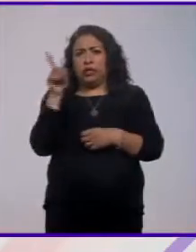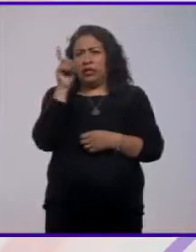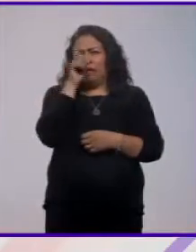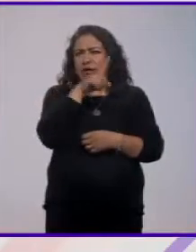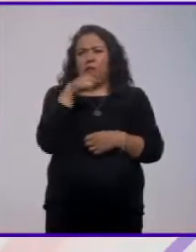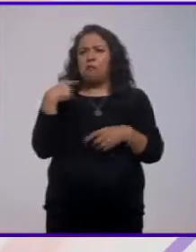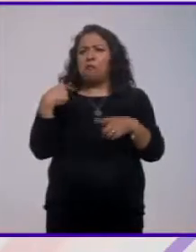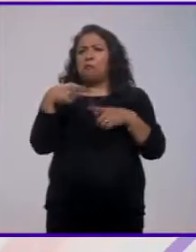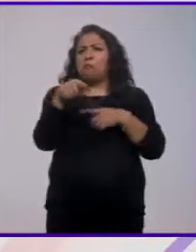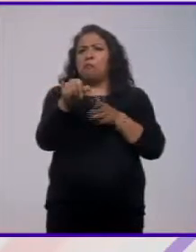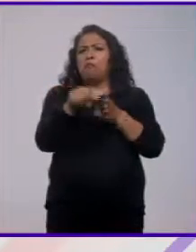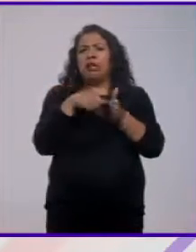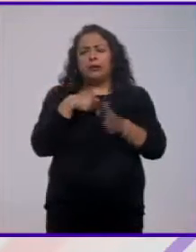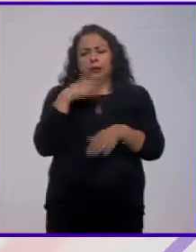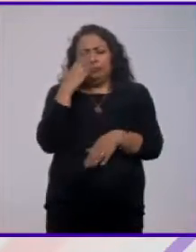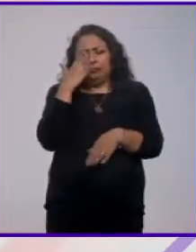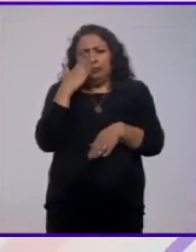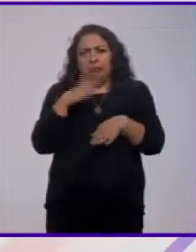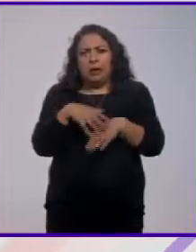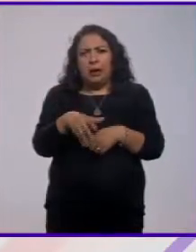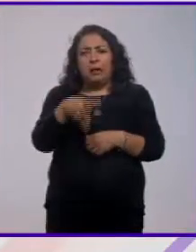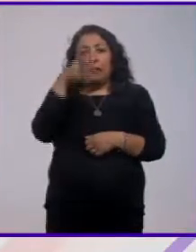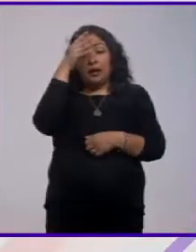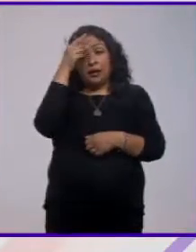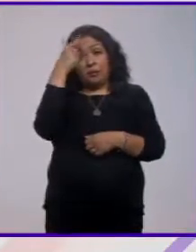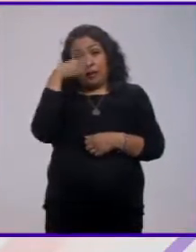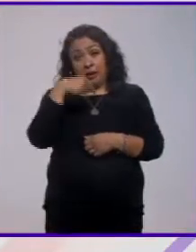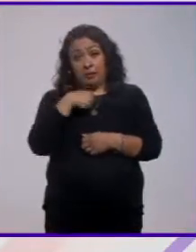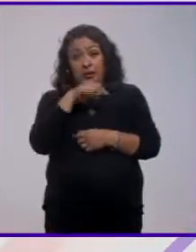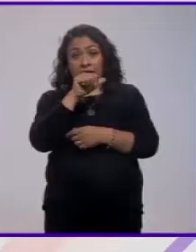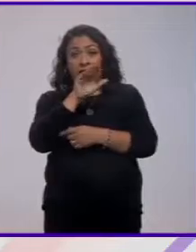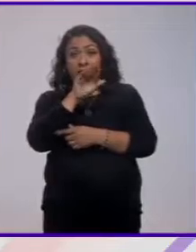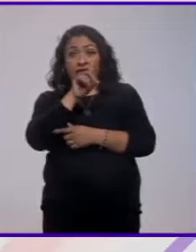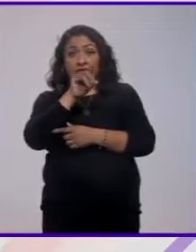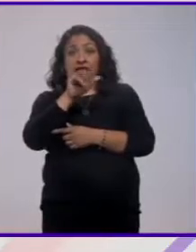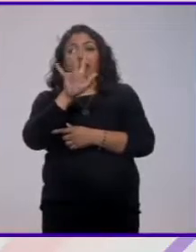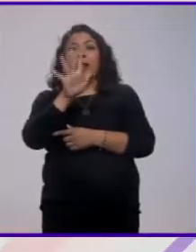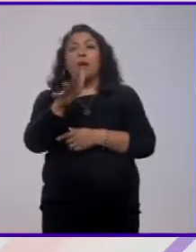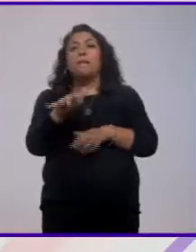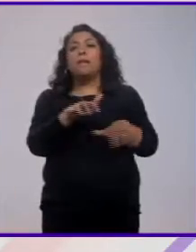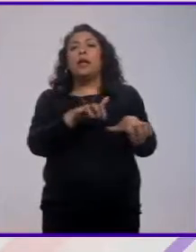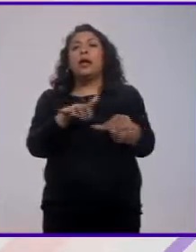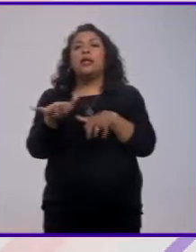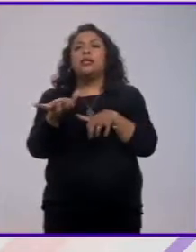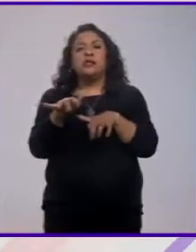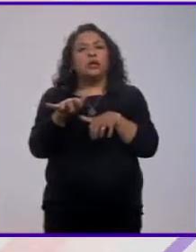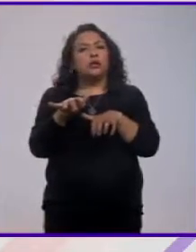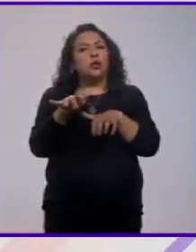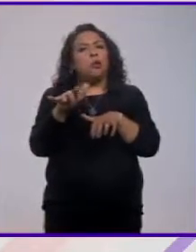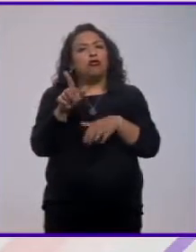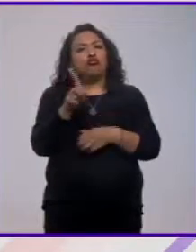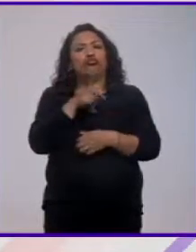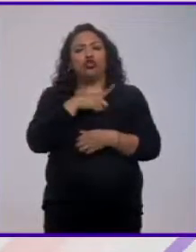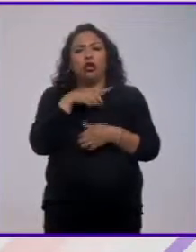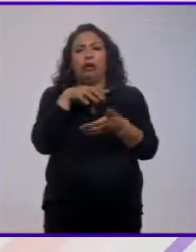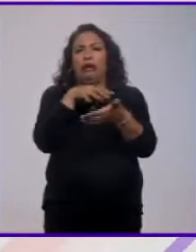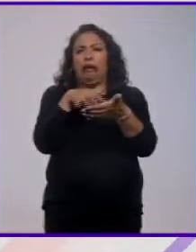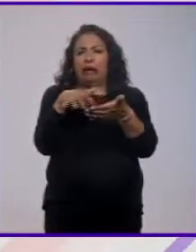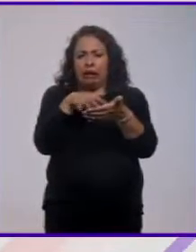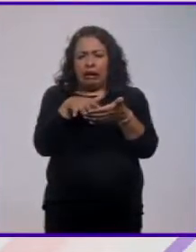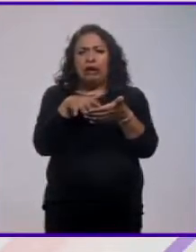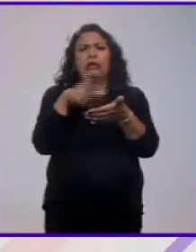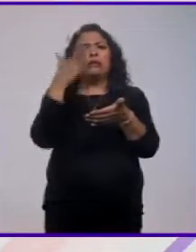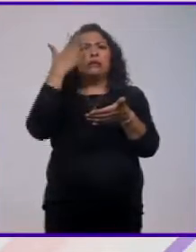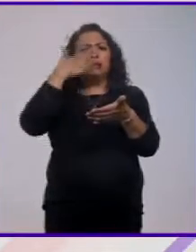unos cuantos meses. Y para mí, Abdiel ya será uno de esos pianistas de cajón, uno de esos solistas que también lee y que